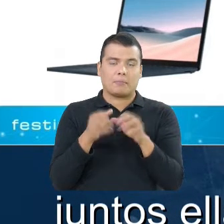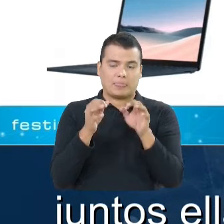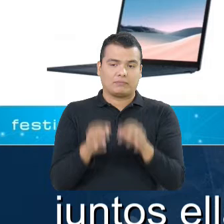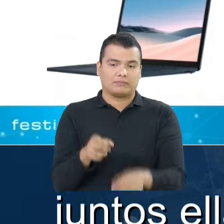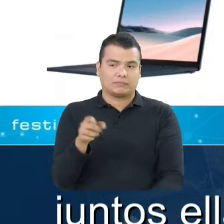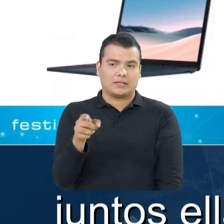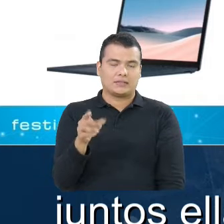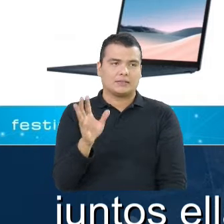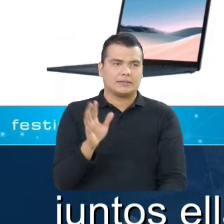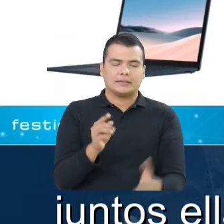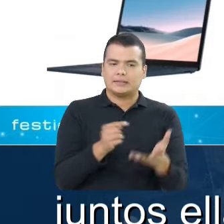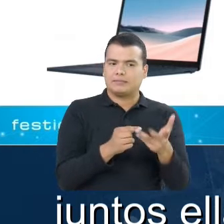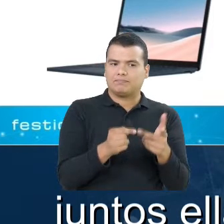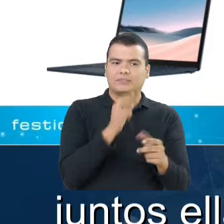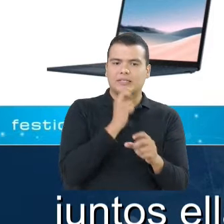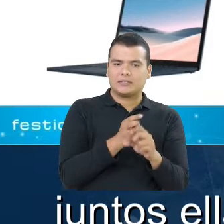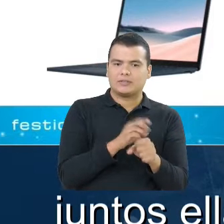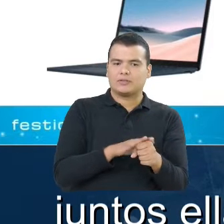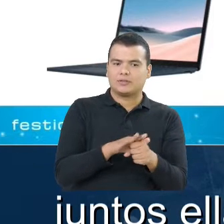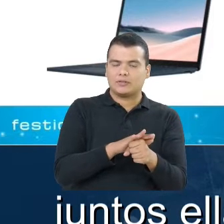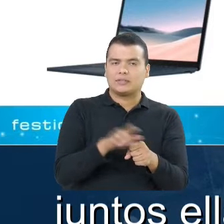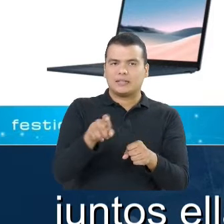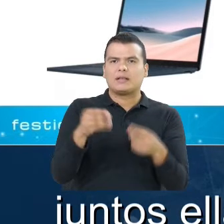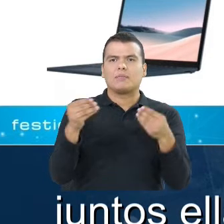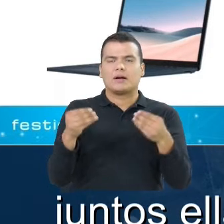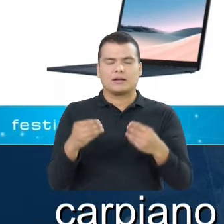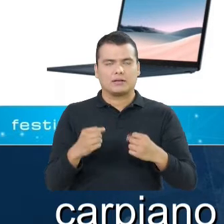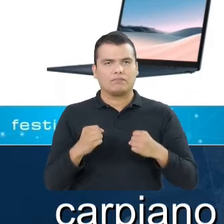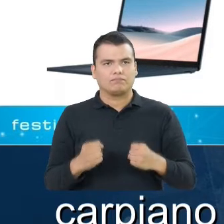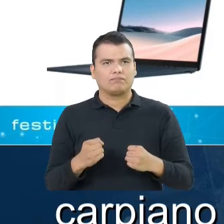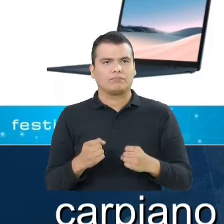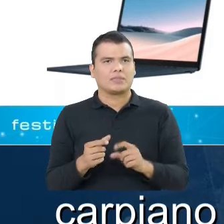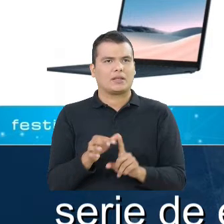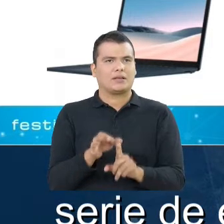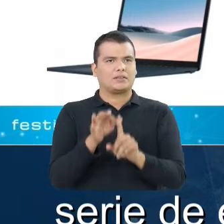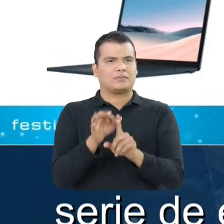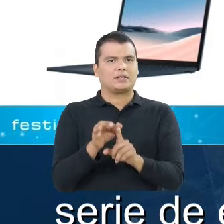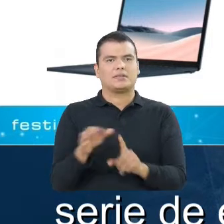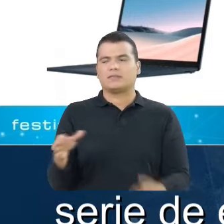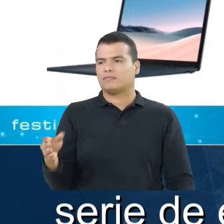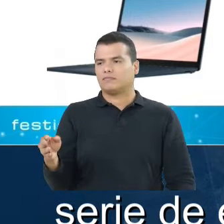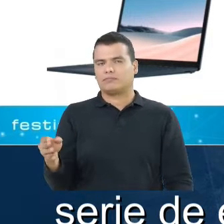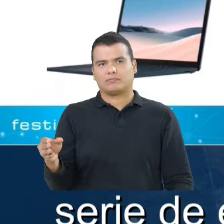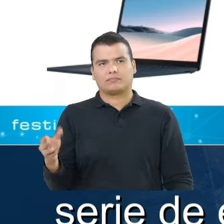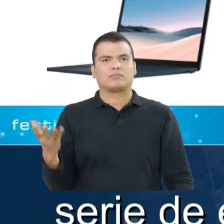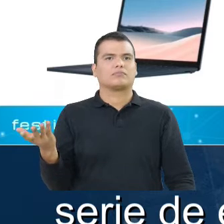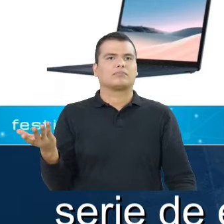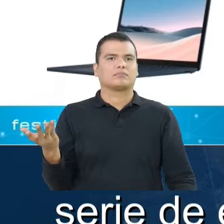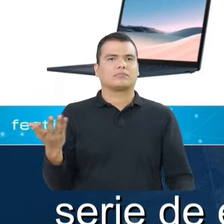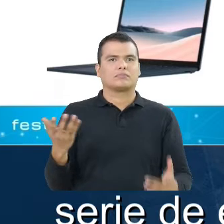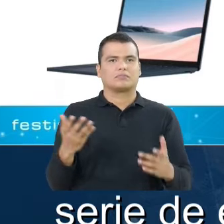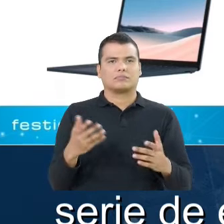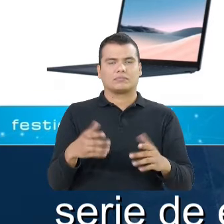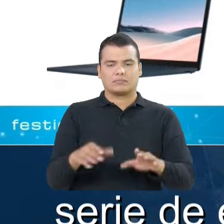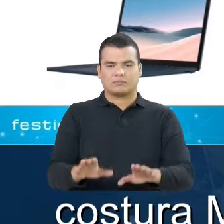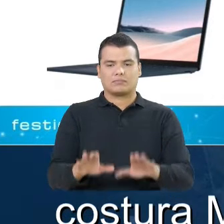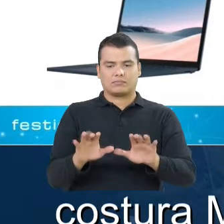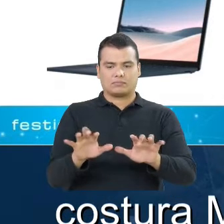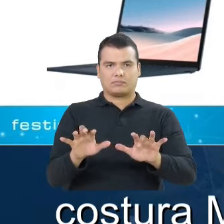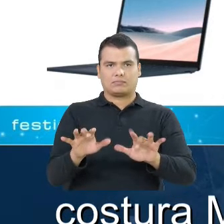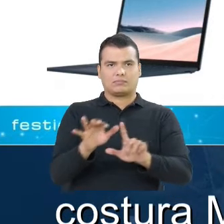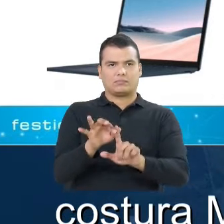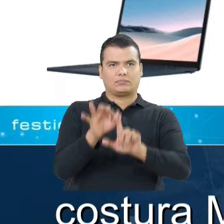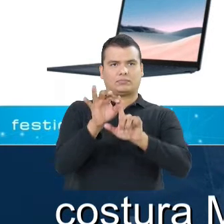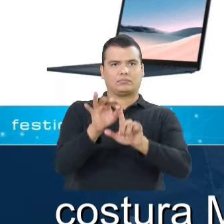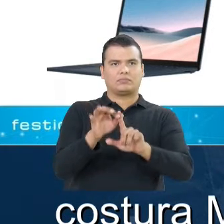serie de elementos que le ayude con su postura, un mouse especial, un teclado especial, un soporte que le levante el computador para que